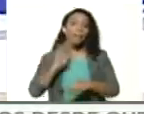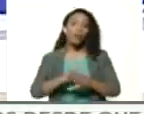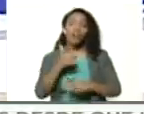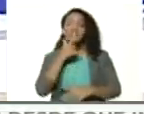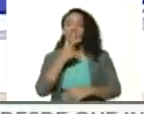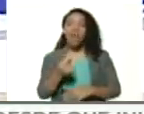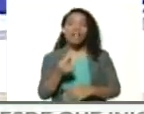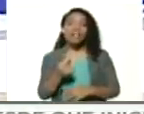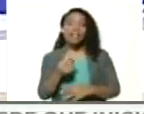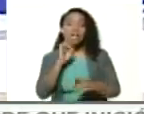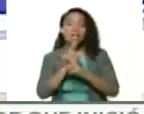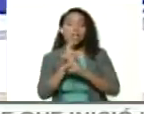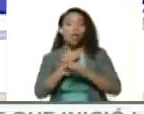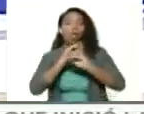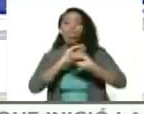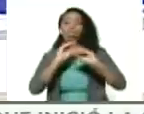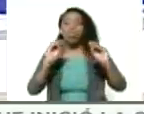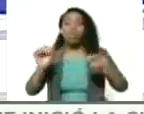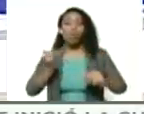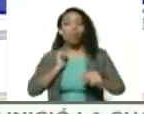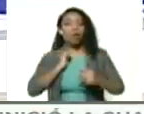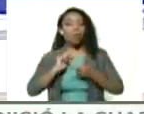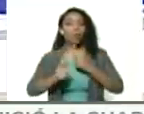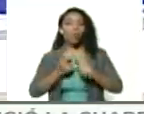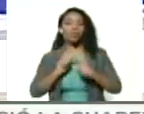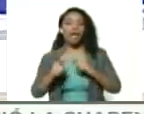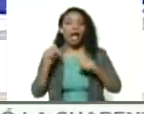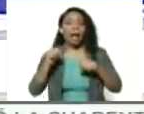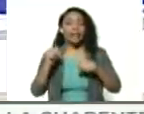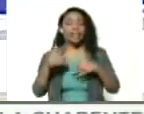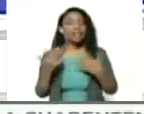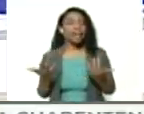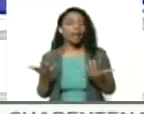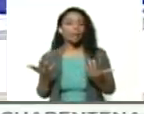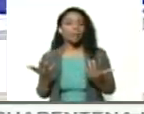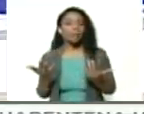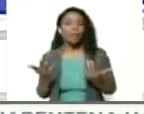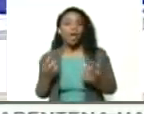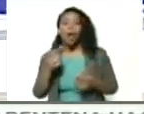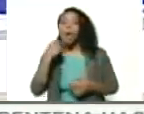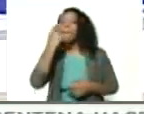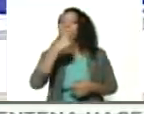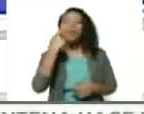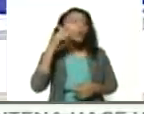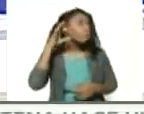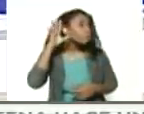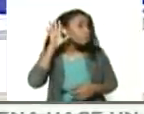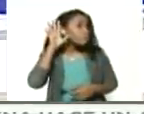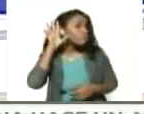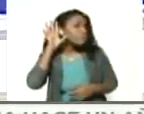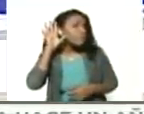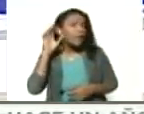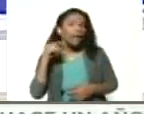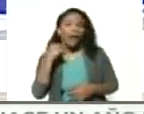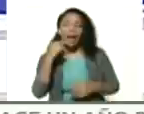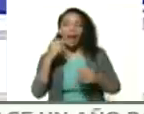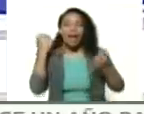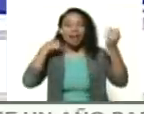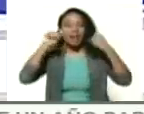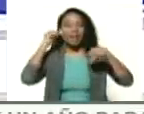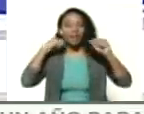Con redes sociales tú convocas cualquier cosa. Aquí era boca a oreja, la rebelión